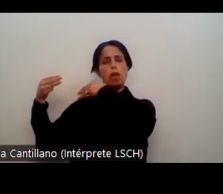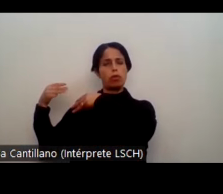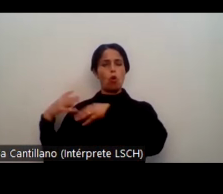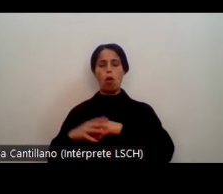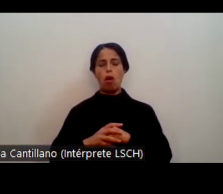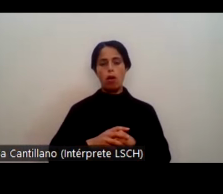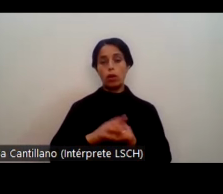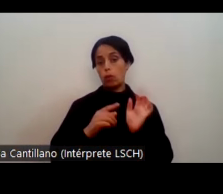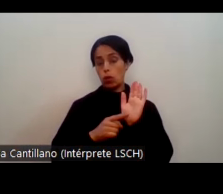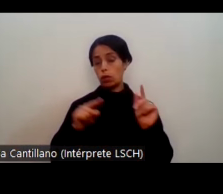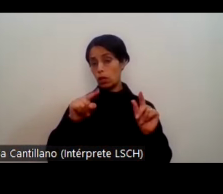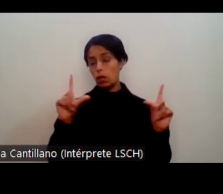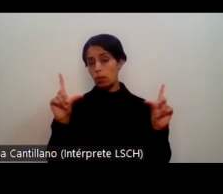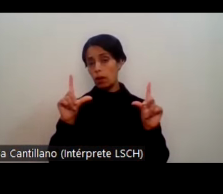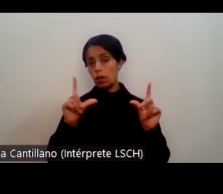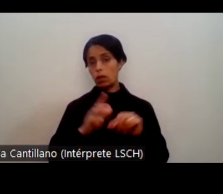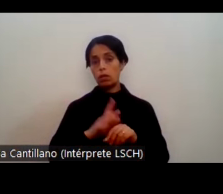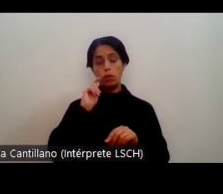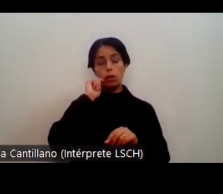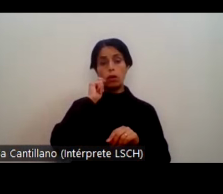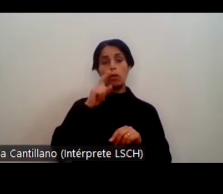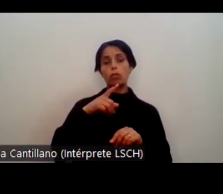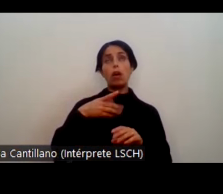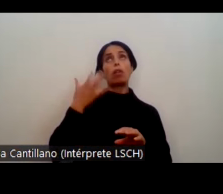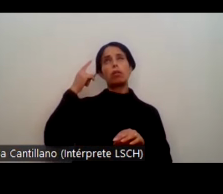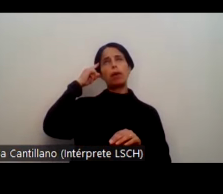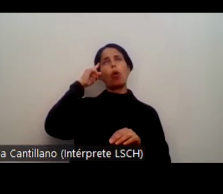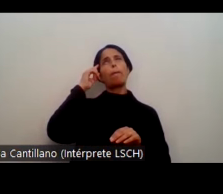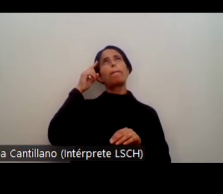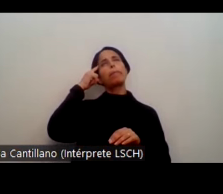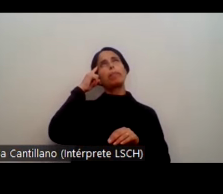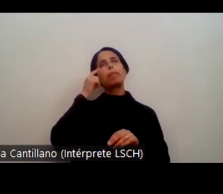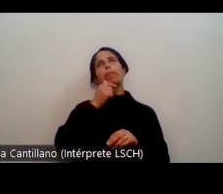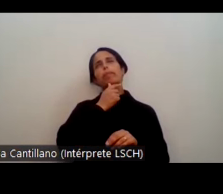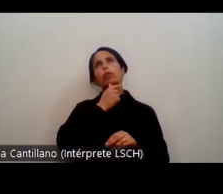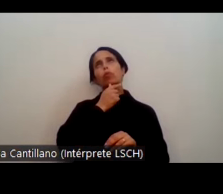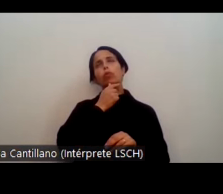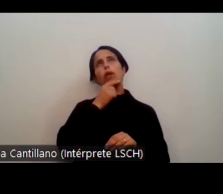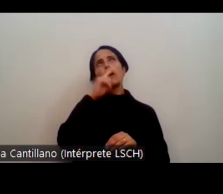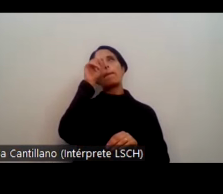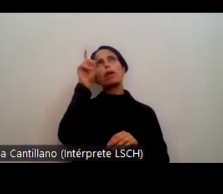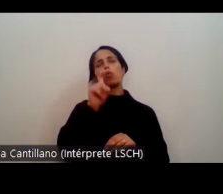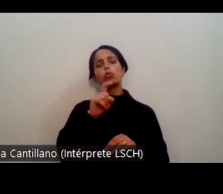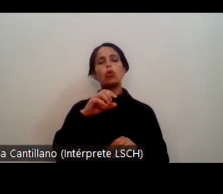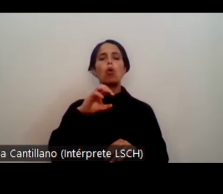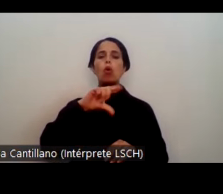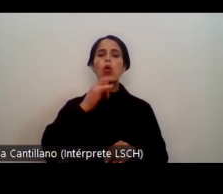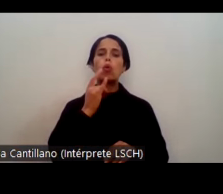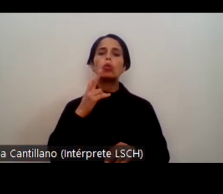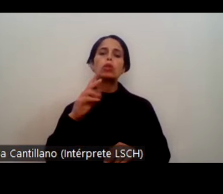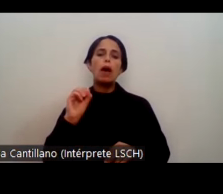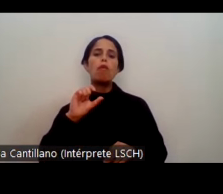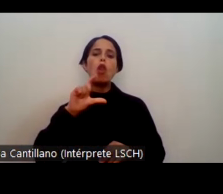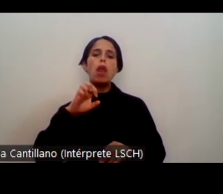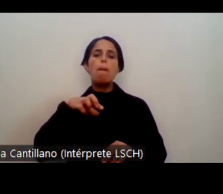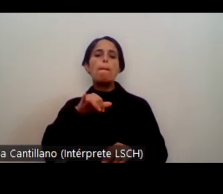tabletas, esta cuestión ya se la planteó Gustavo Lepage en sus excavaciones y en relación con una